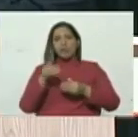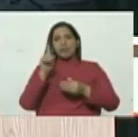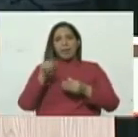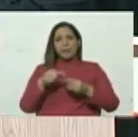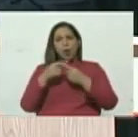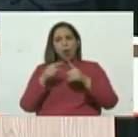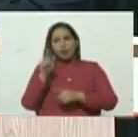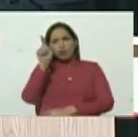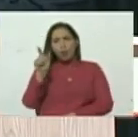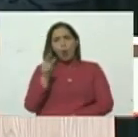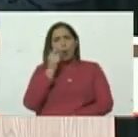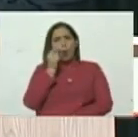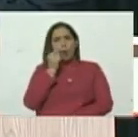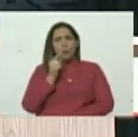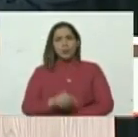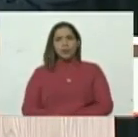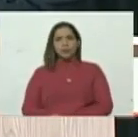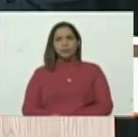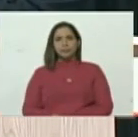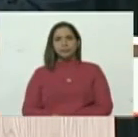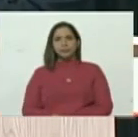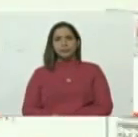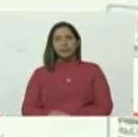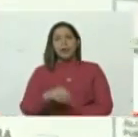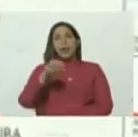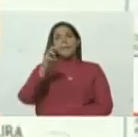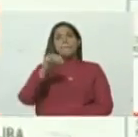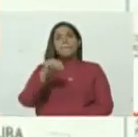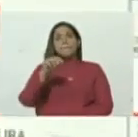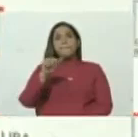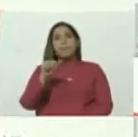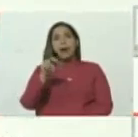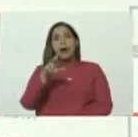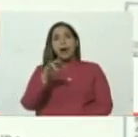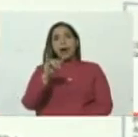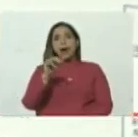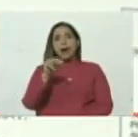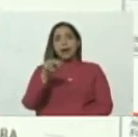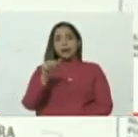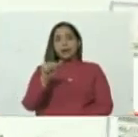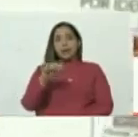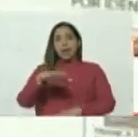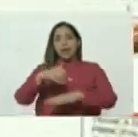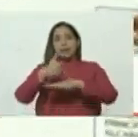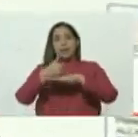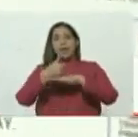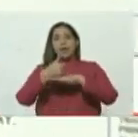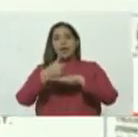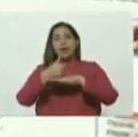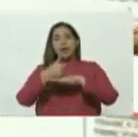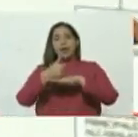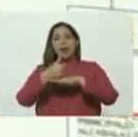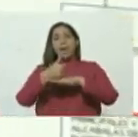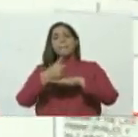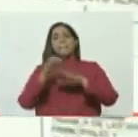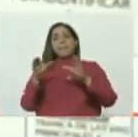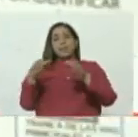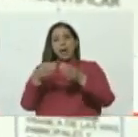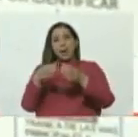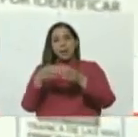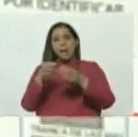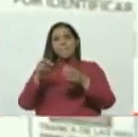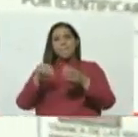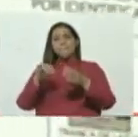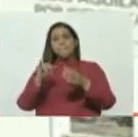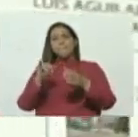personaje, alias Marina, el general de brigada Miguel Carmelo Cisco, que